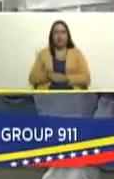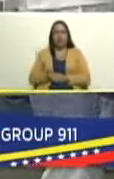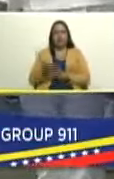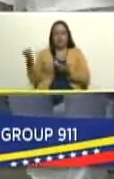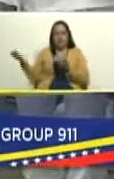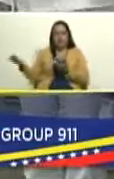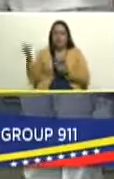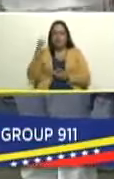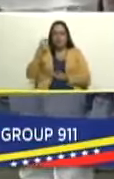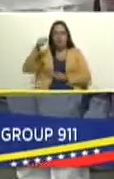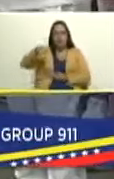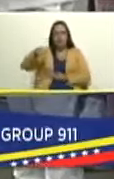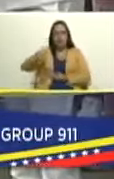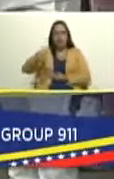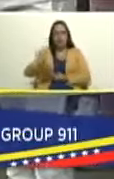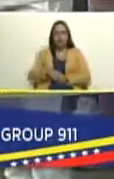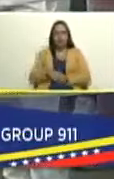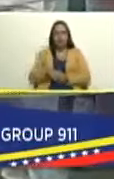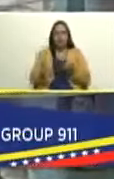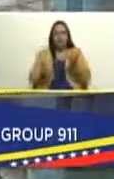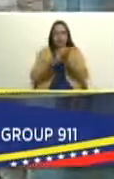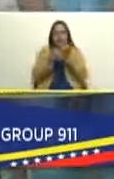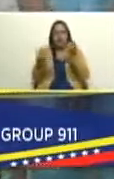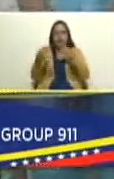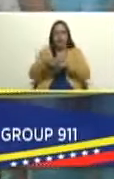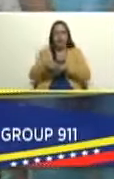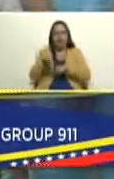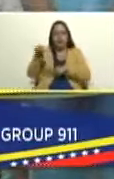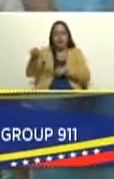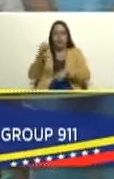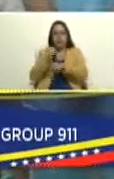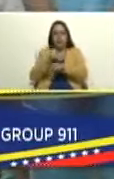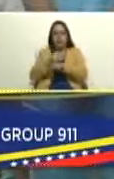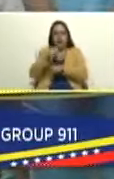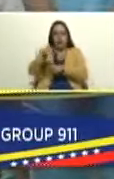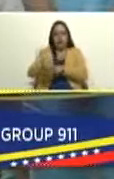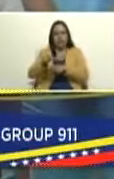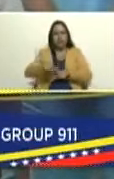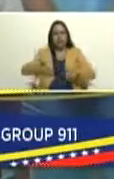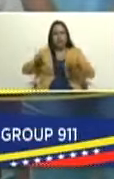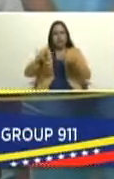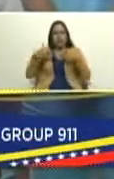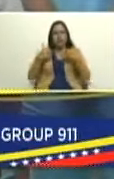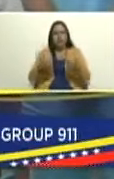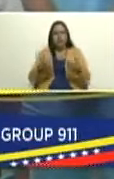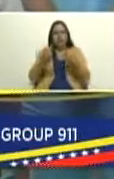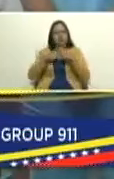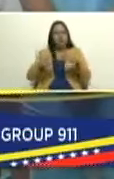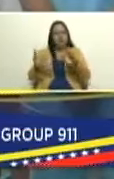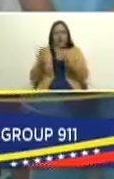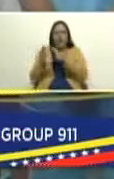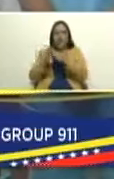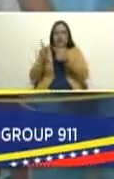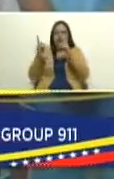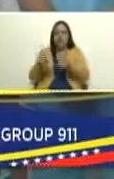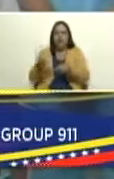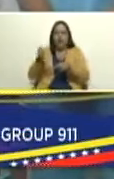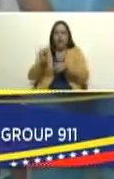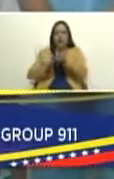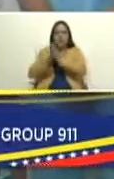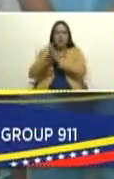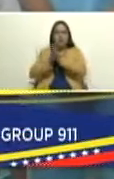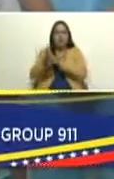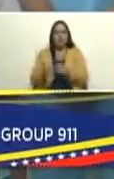Yulimar, hoy un crédito más. Ella trabaja aquí en el centro, pero en su casa va a tener un